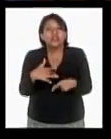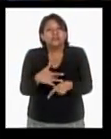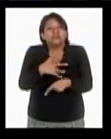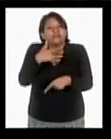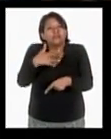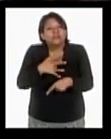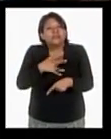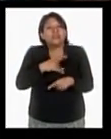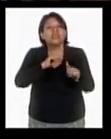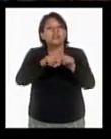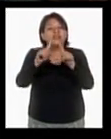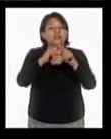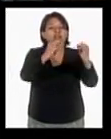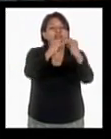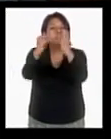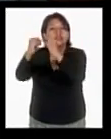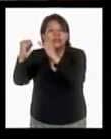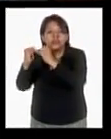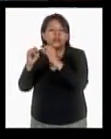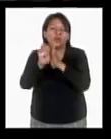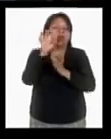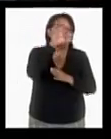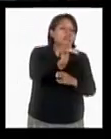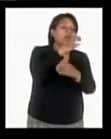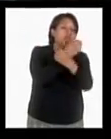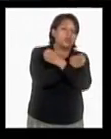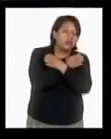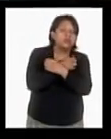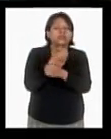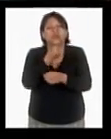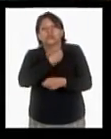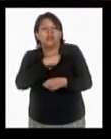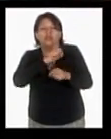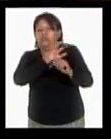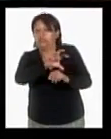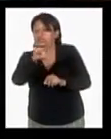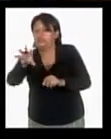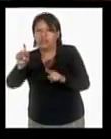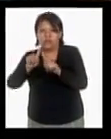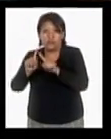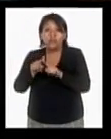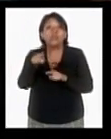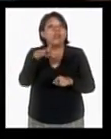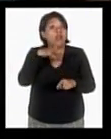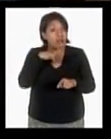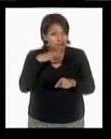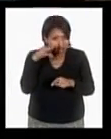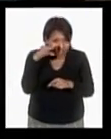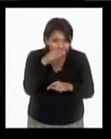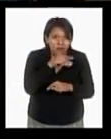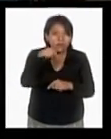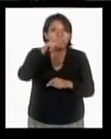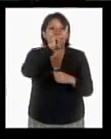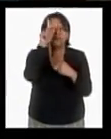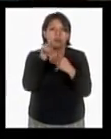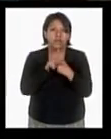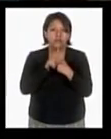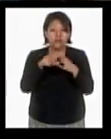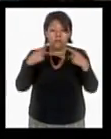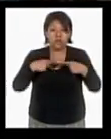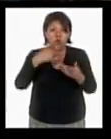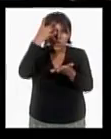institucional en varios sectores, la educación, salud, etcétera, de esta presencia africana en nuestro país. O sea, que la gente, no solo